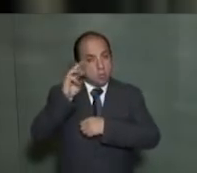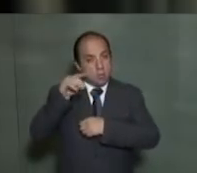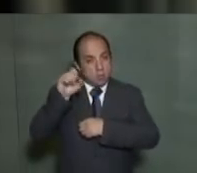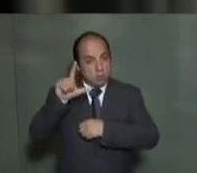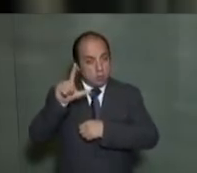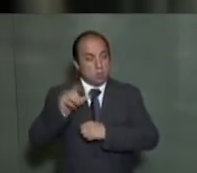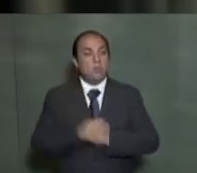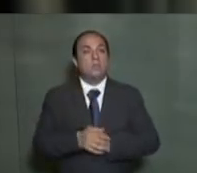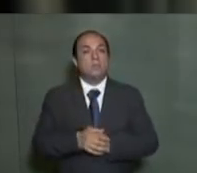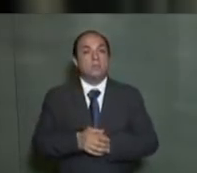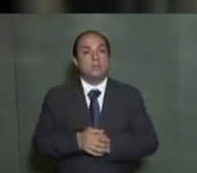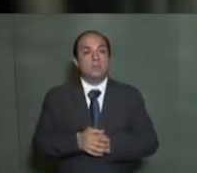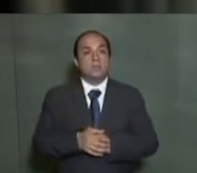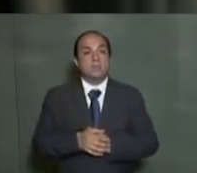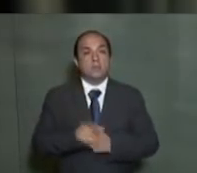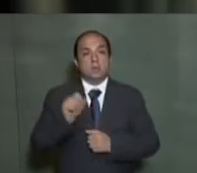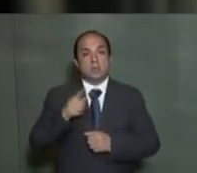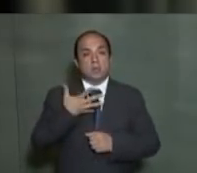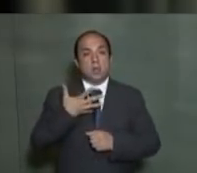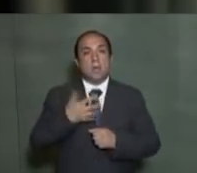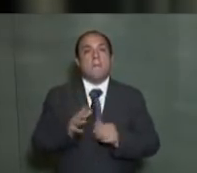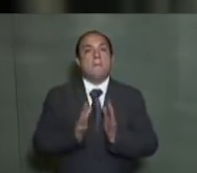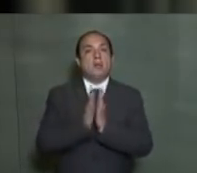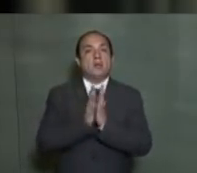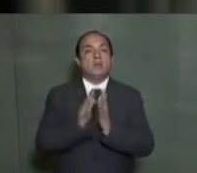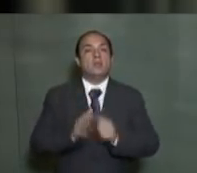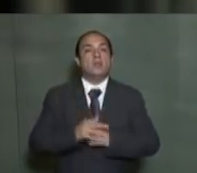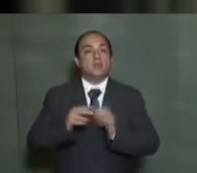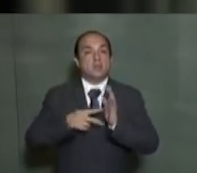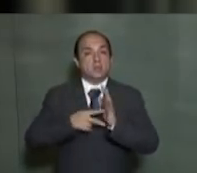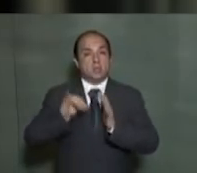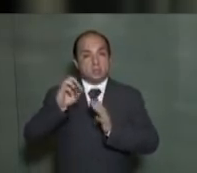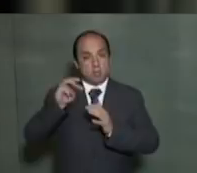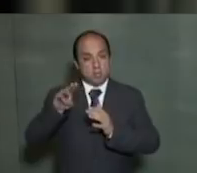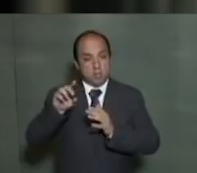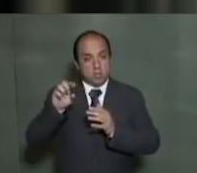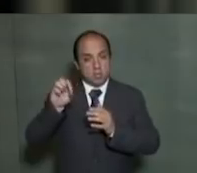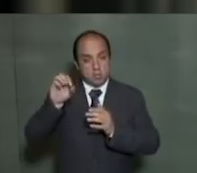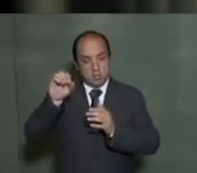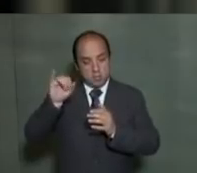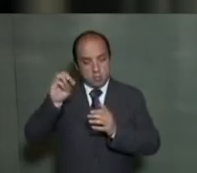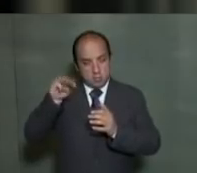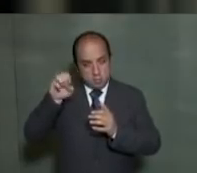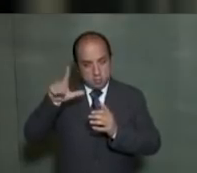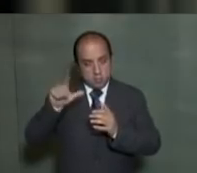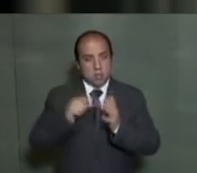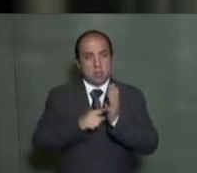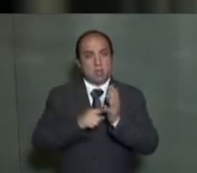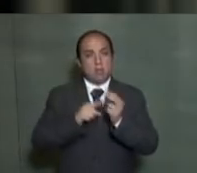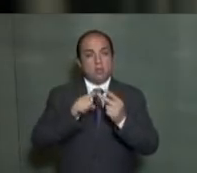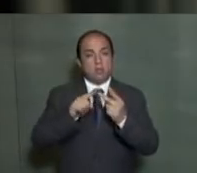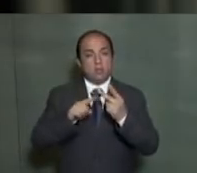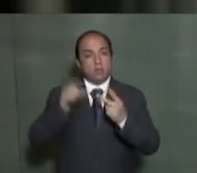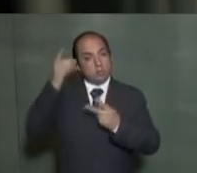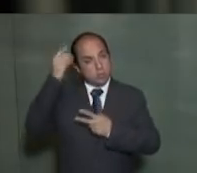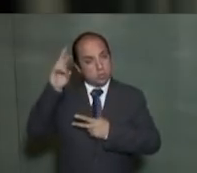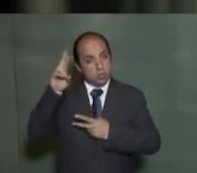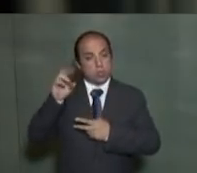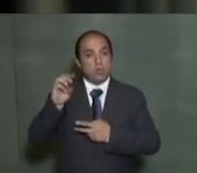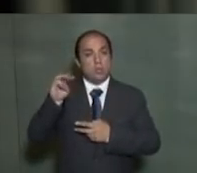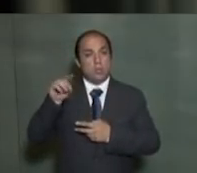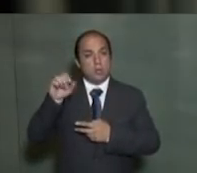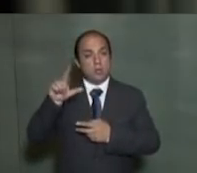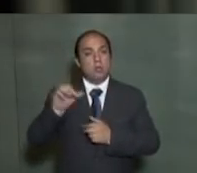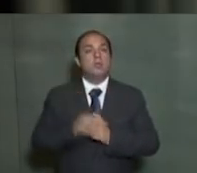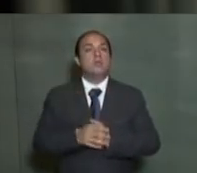los ingenieros Ismael Rodríguez Bonilla y el doctor Hugo Hernández Barrios. La Sociedad Mexicana de Ingeniería Geotécnica designó al